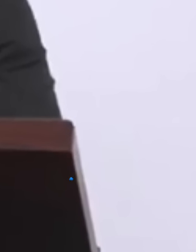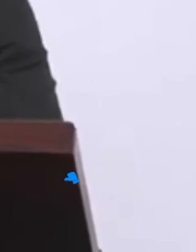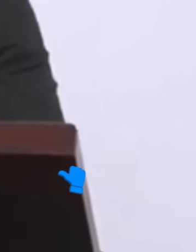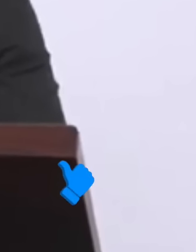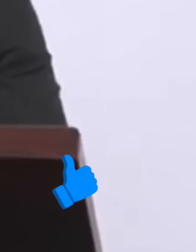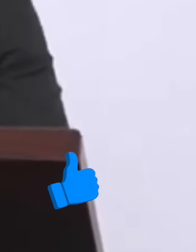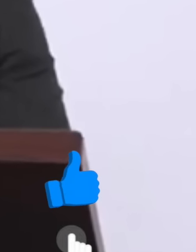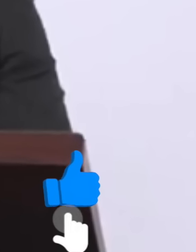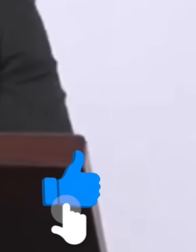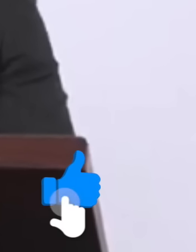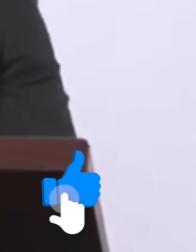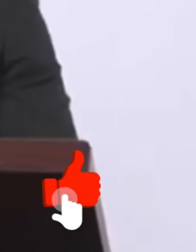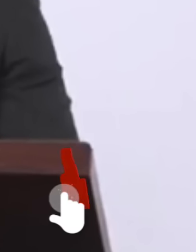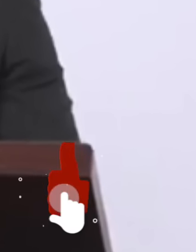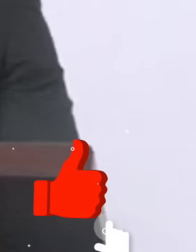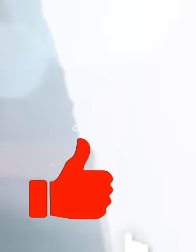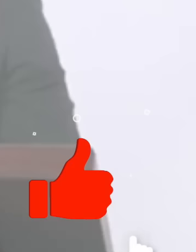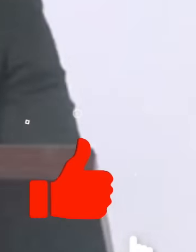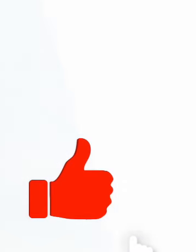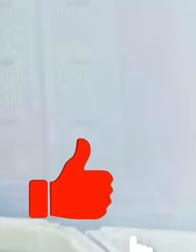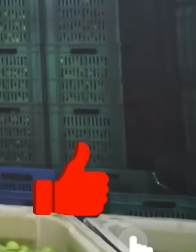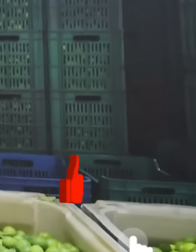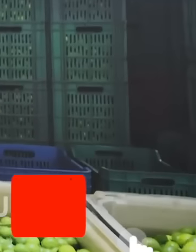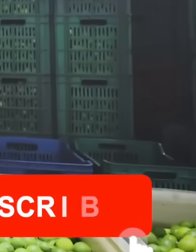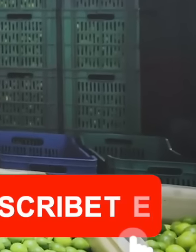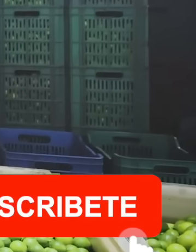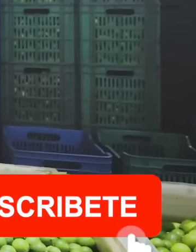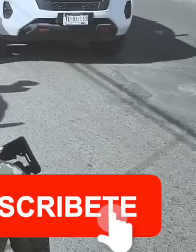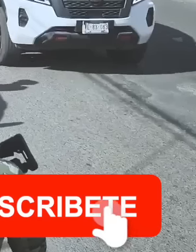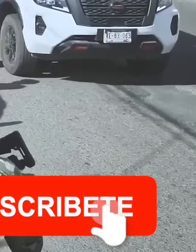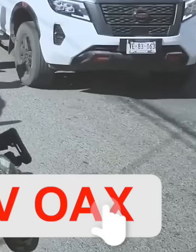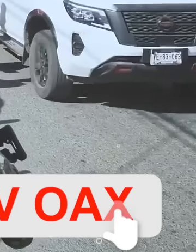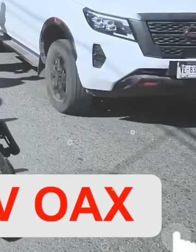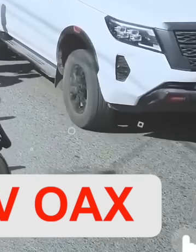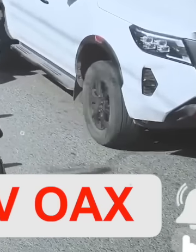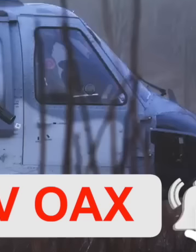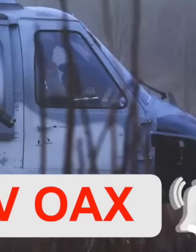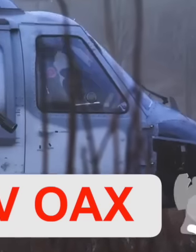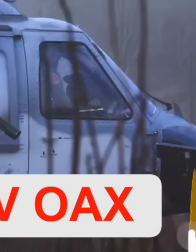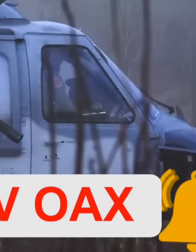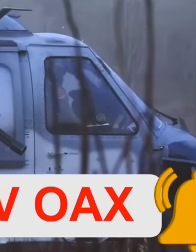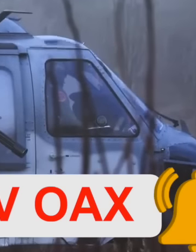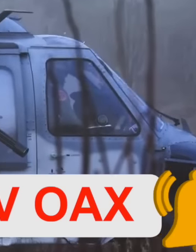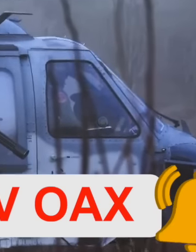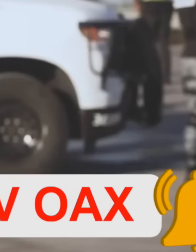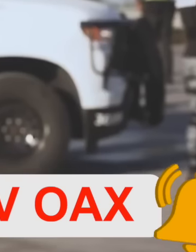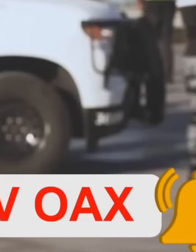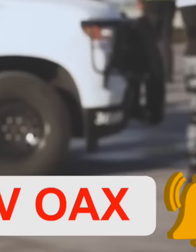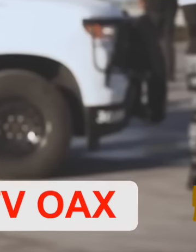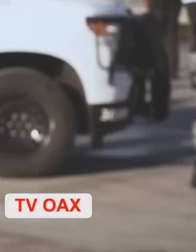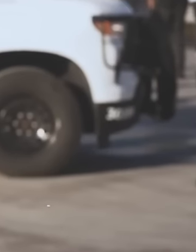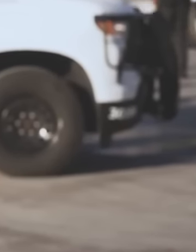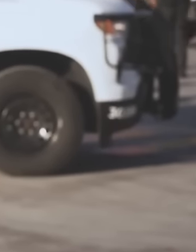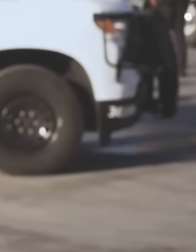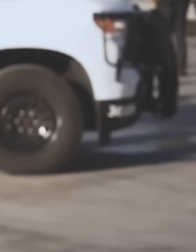está demostrando exactamente lo contrario. Estamos ante una gestión que se puede definir como un gran exitazo,